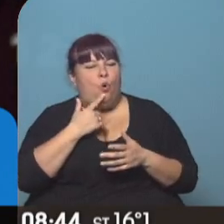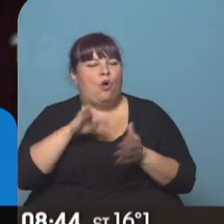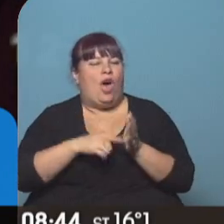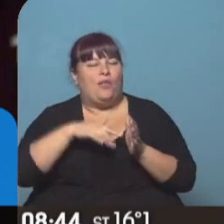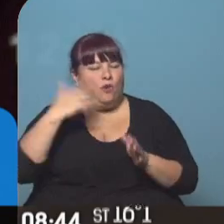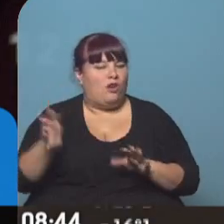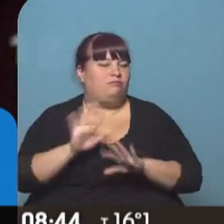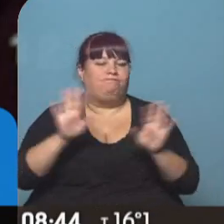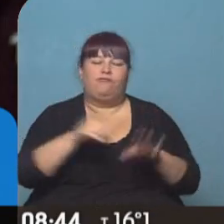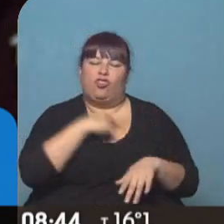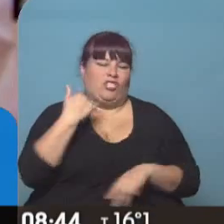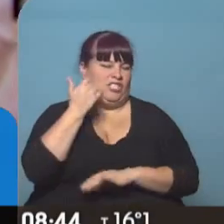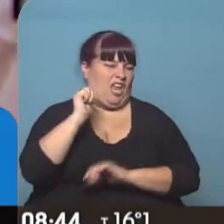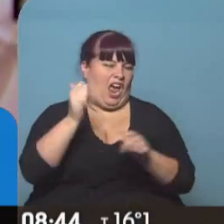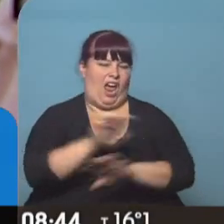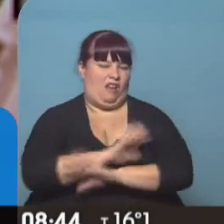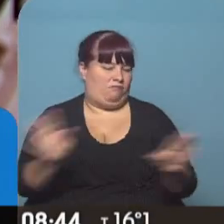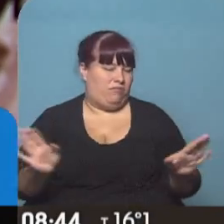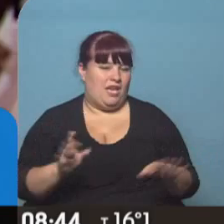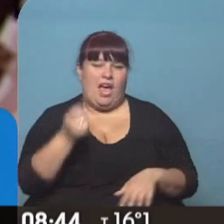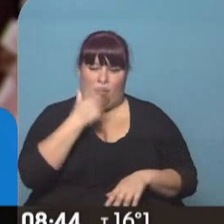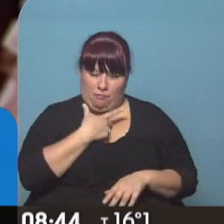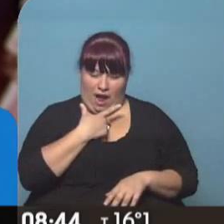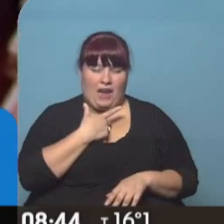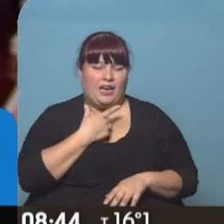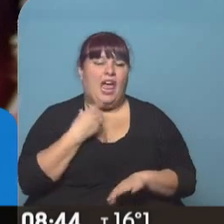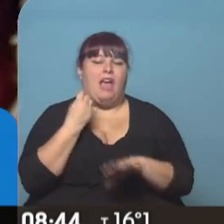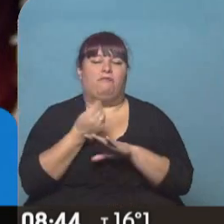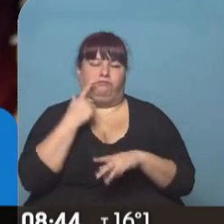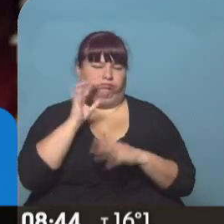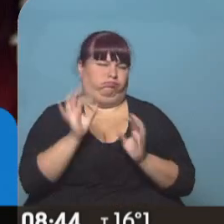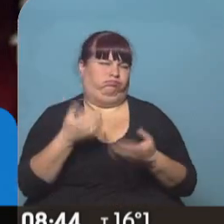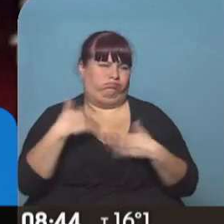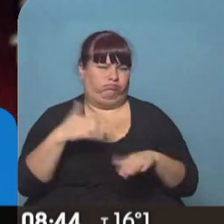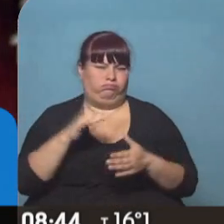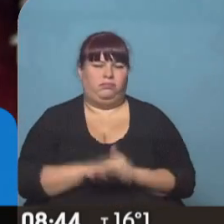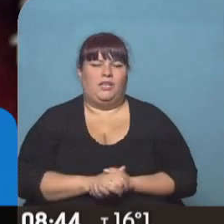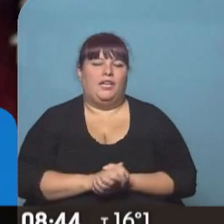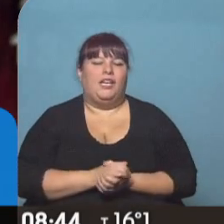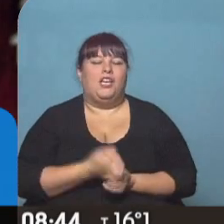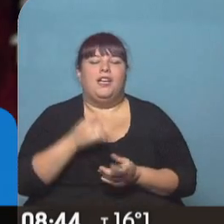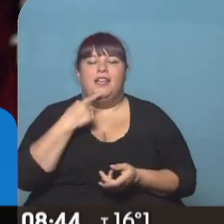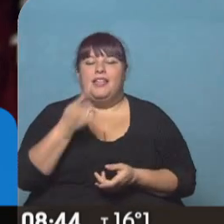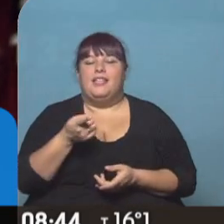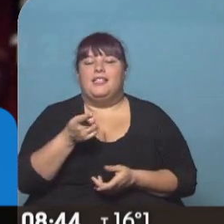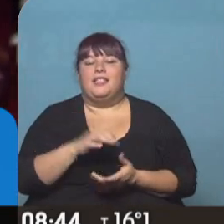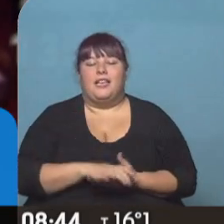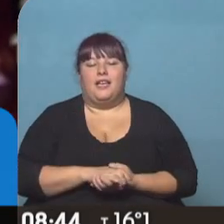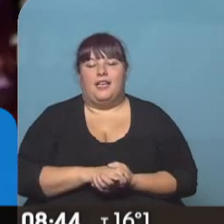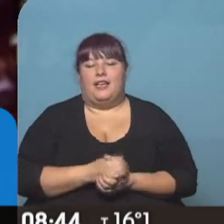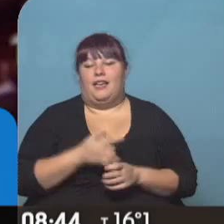provincia de buenos aires yendo para nosotros ya ganamos y macri hizo una asunción muy evidente y trasladándola a